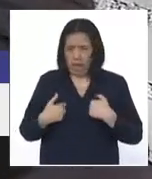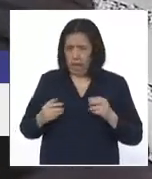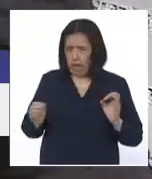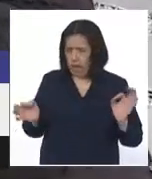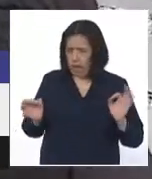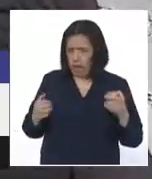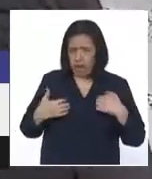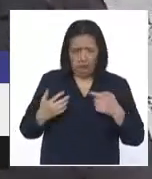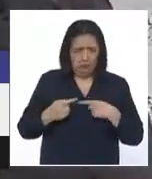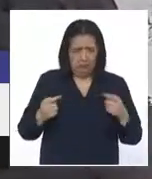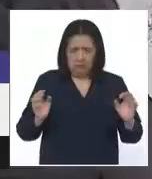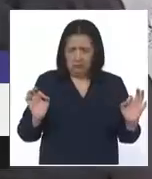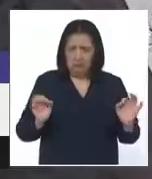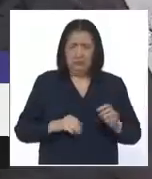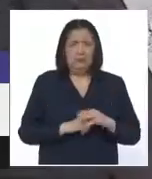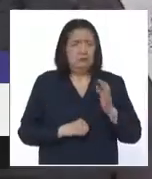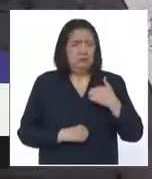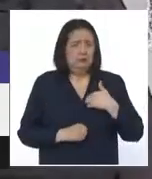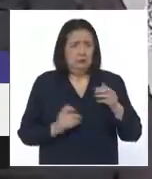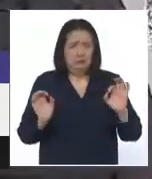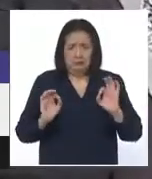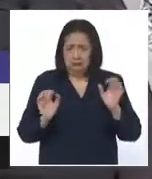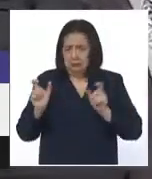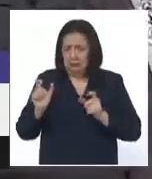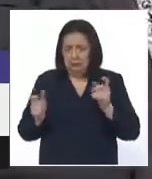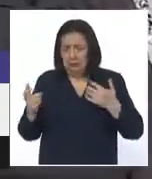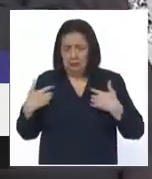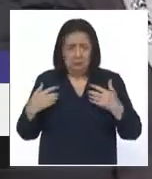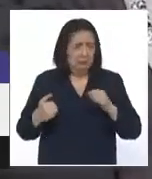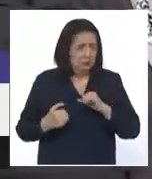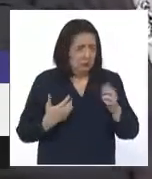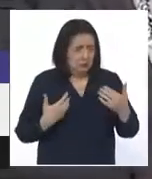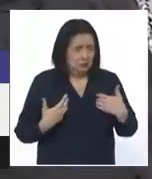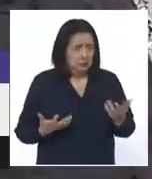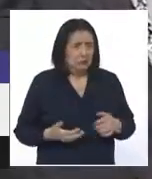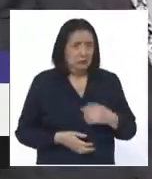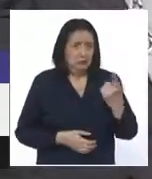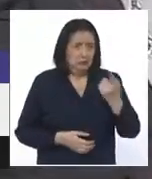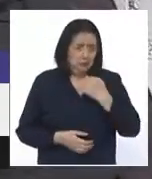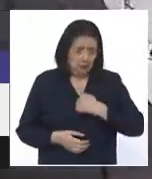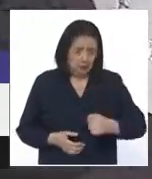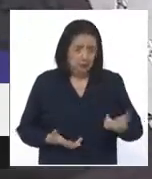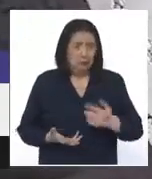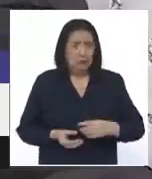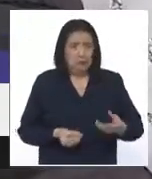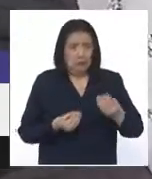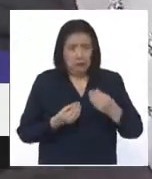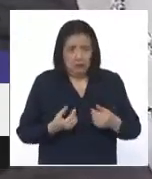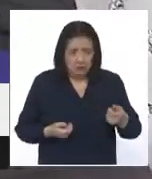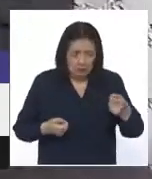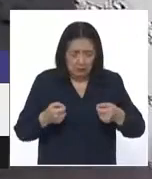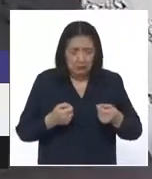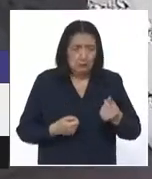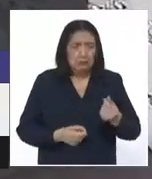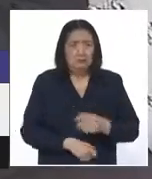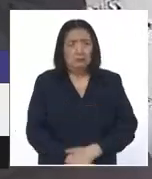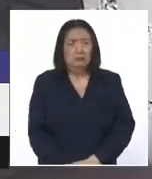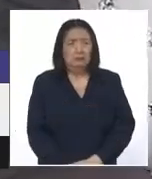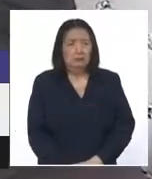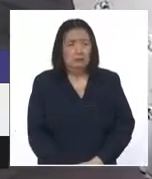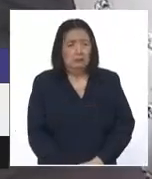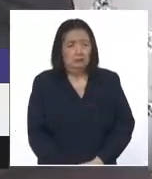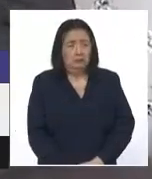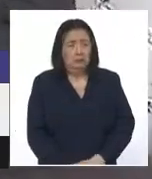digo, no tengo enemigos. No tengo nadie. Solamente mis hijos que me dan una propina.